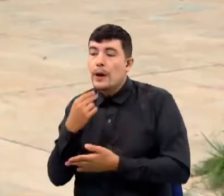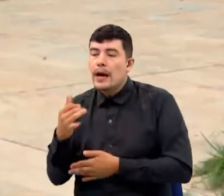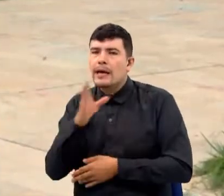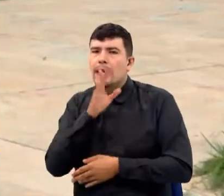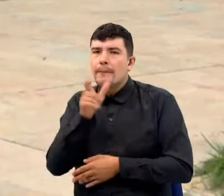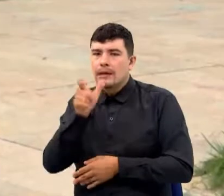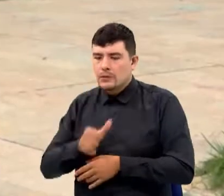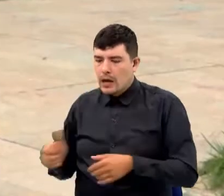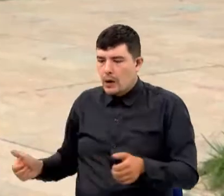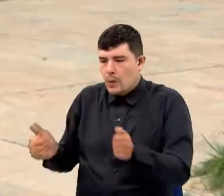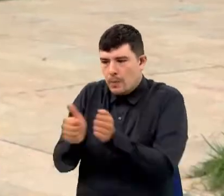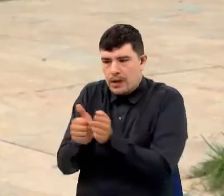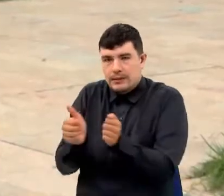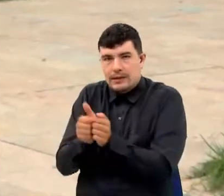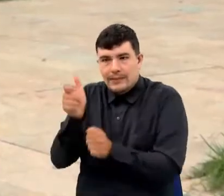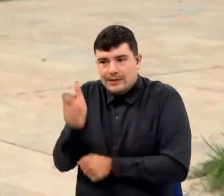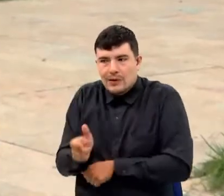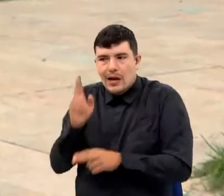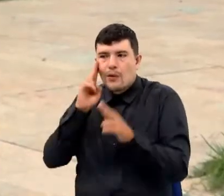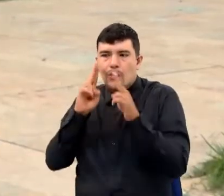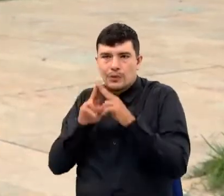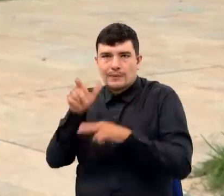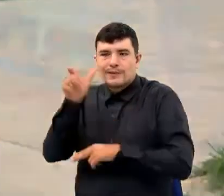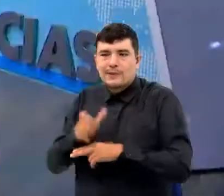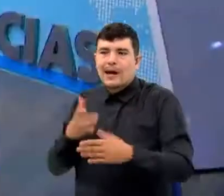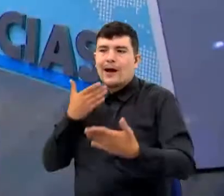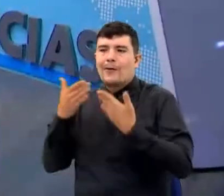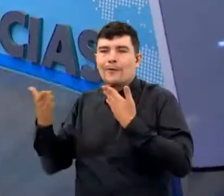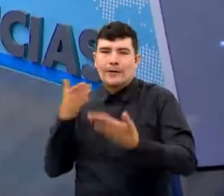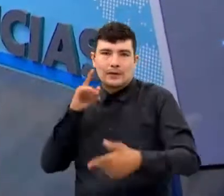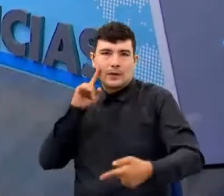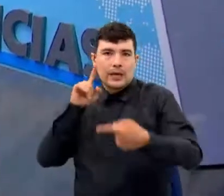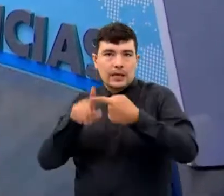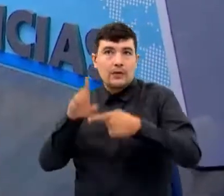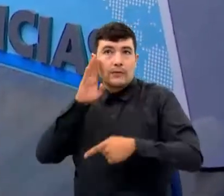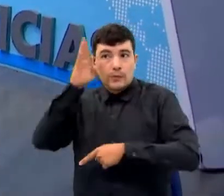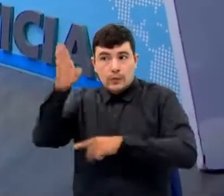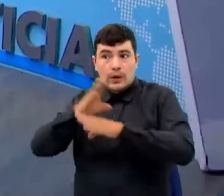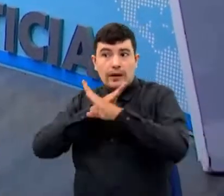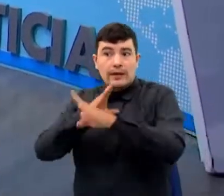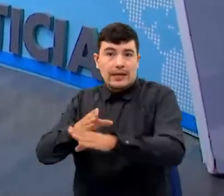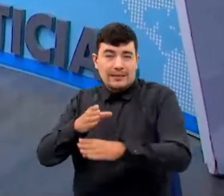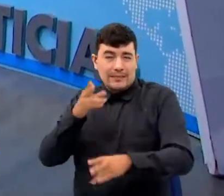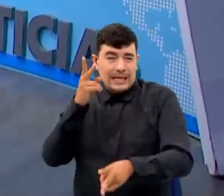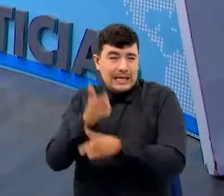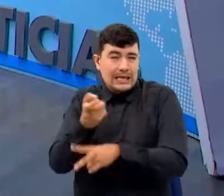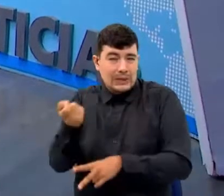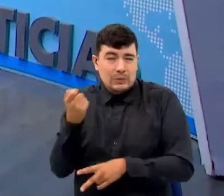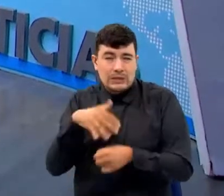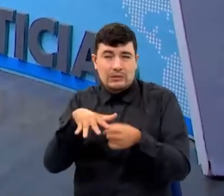personas conocidas para evitar que se presenten situaciones lamentables en estas festividades.